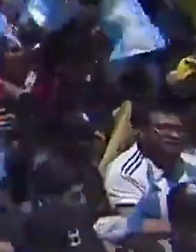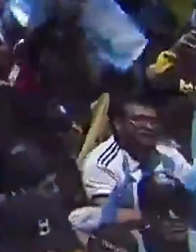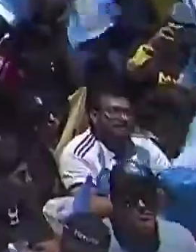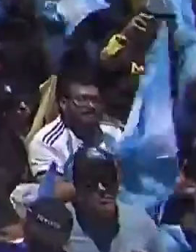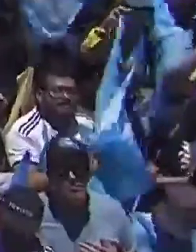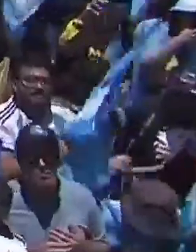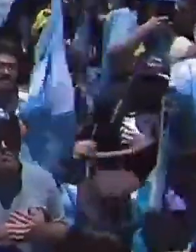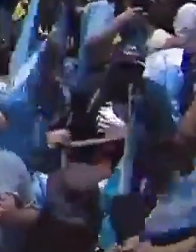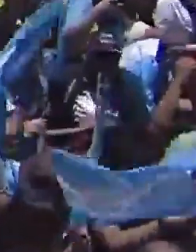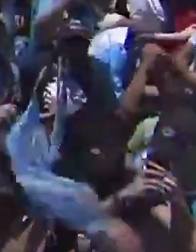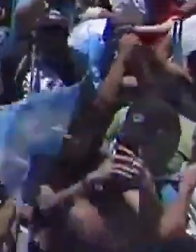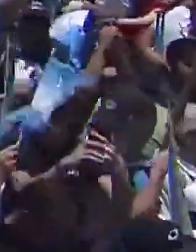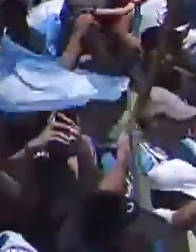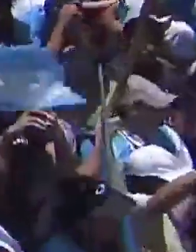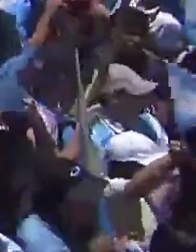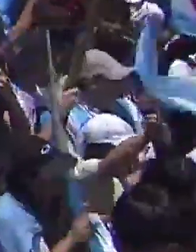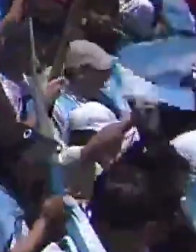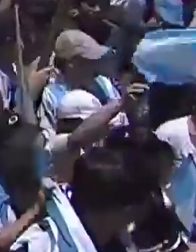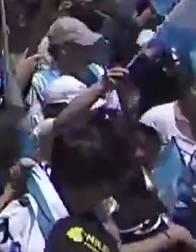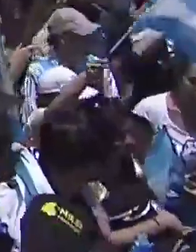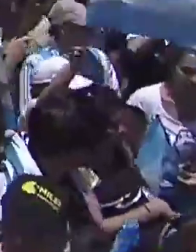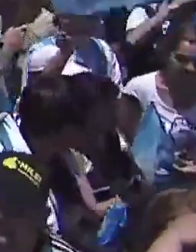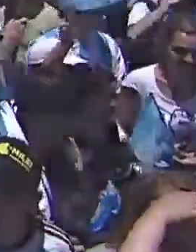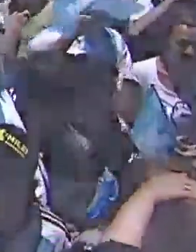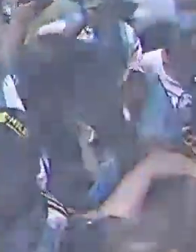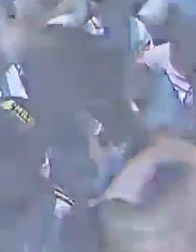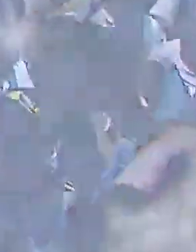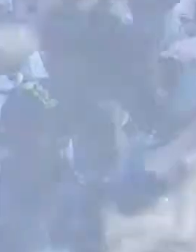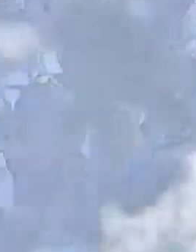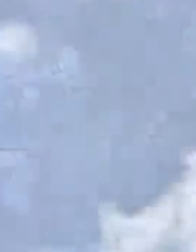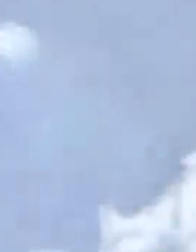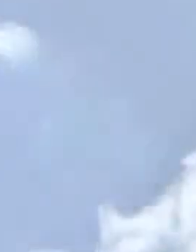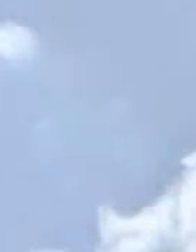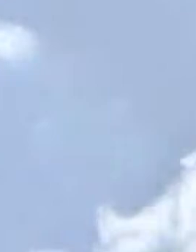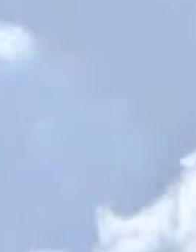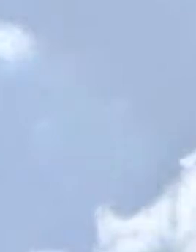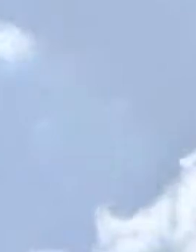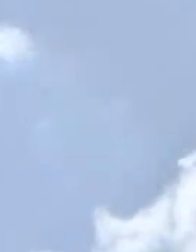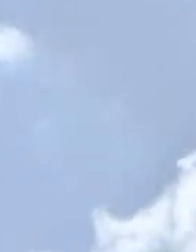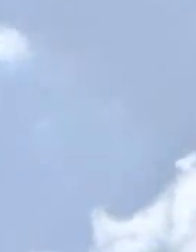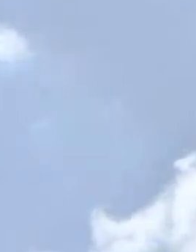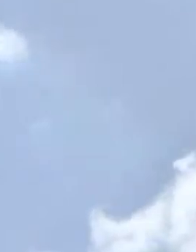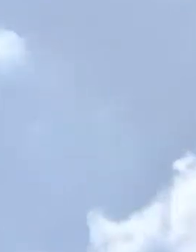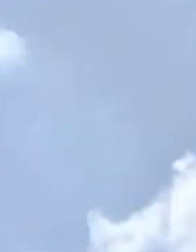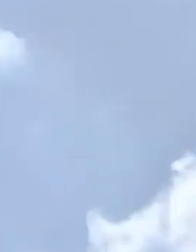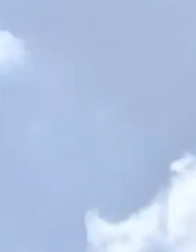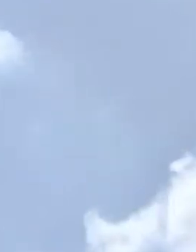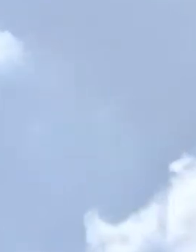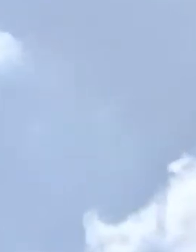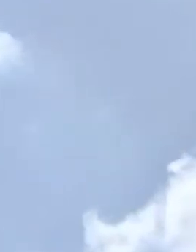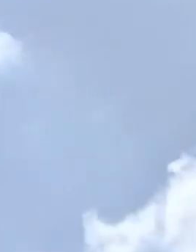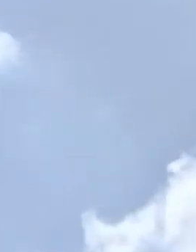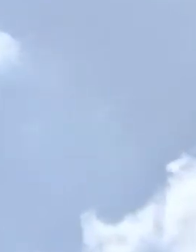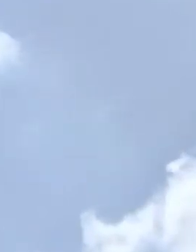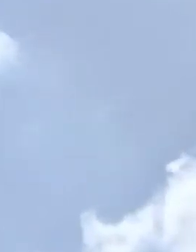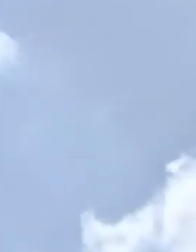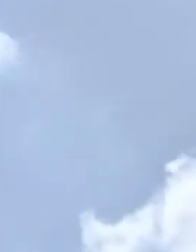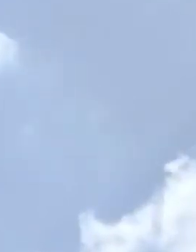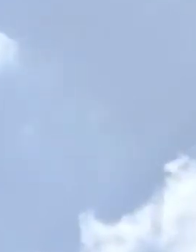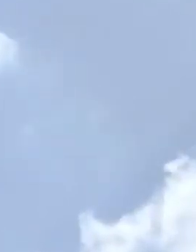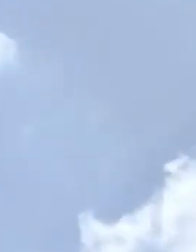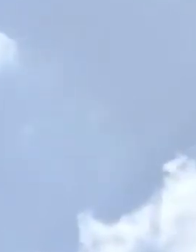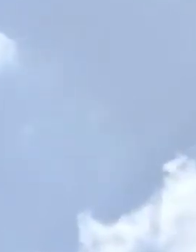26.522, hasta aquí han transmitido LRA1, Radio Nacional Buenos